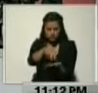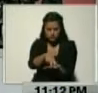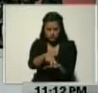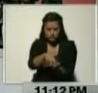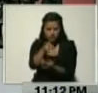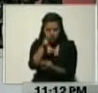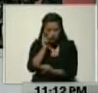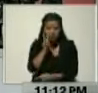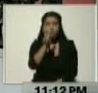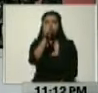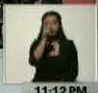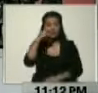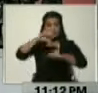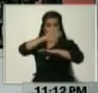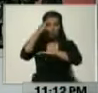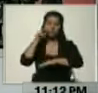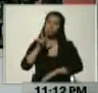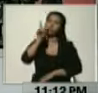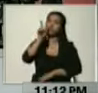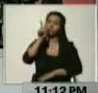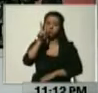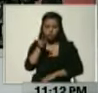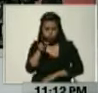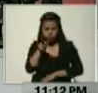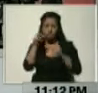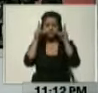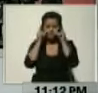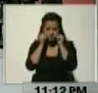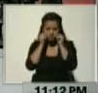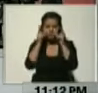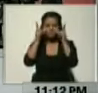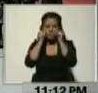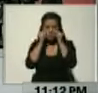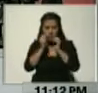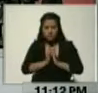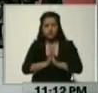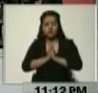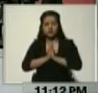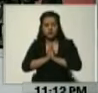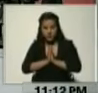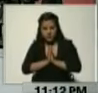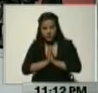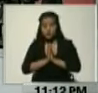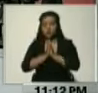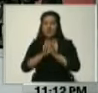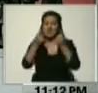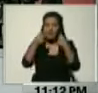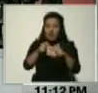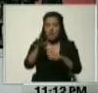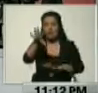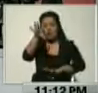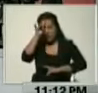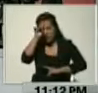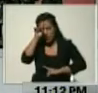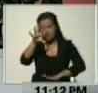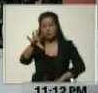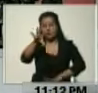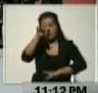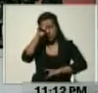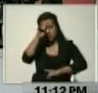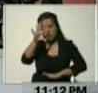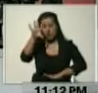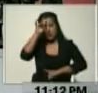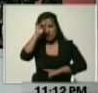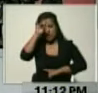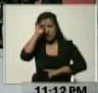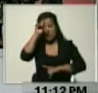techo en varias ocasiones, cerraba los ojos, aspiraba, hacía el intento de arrepentimiento, pero luego le salía el